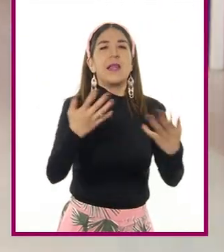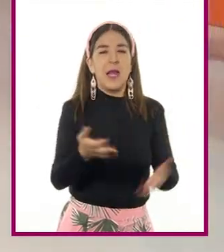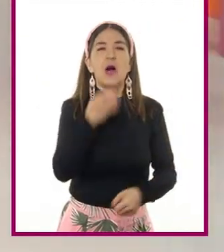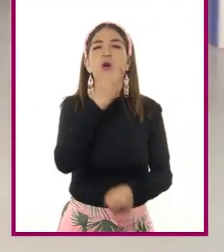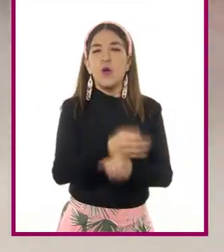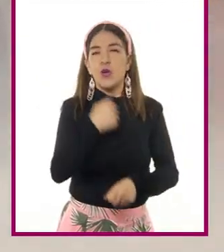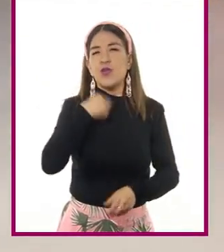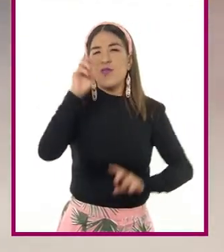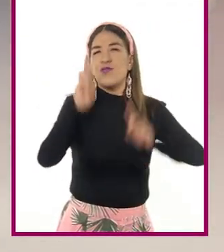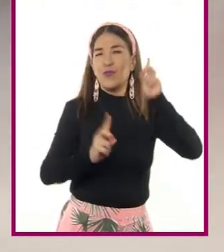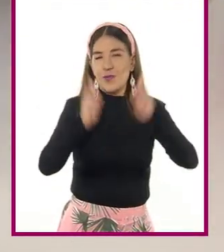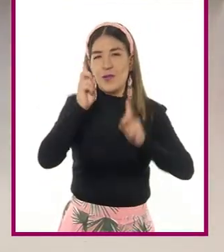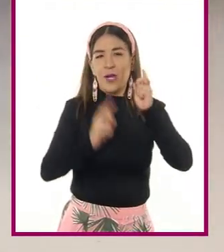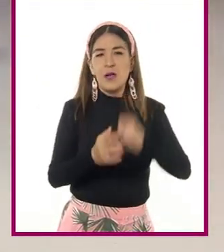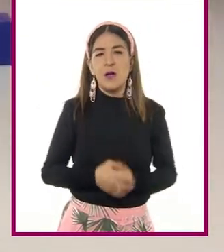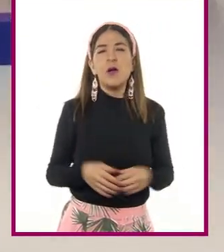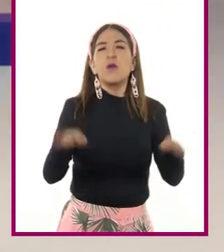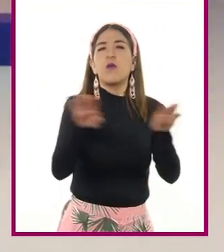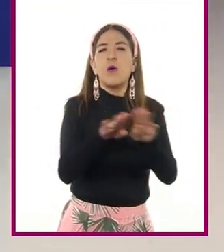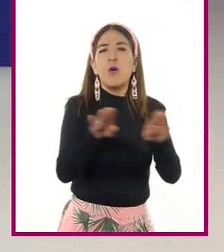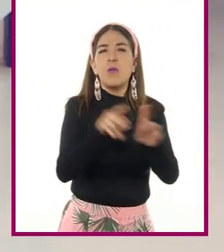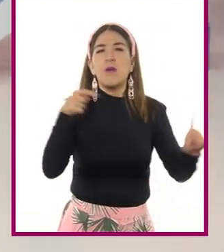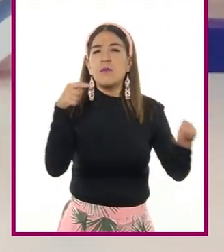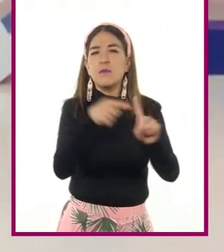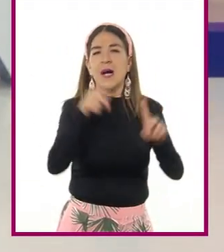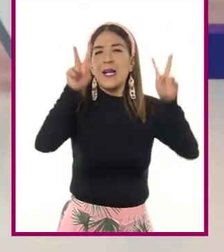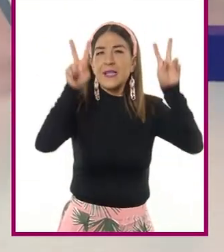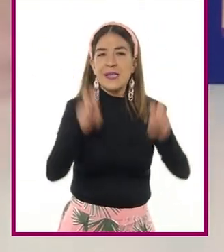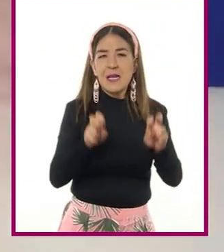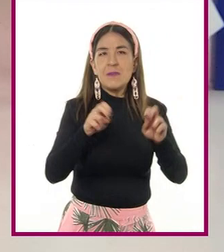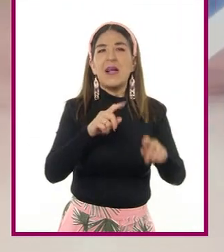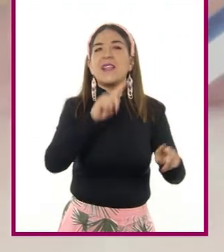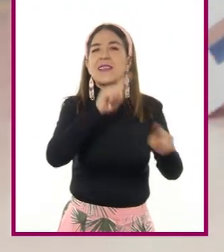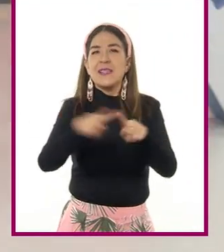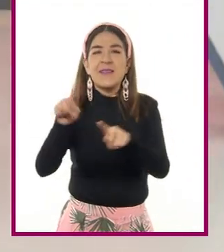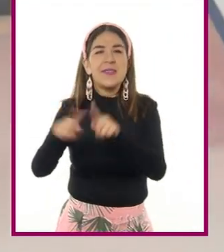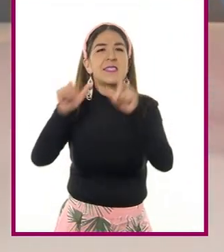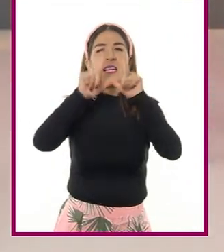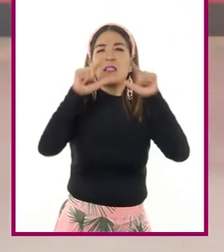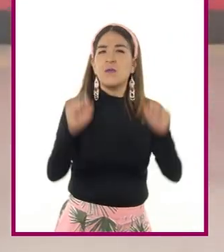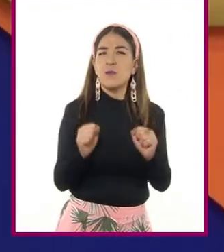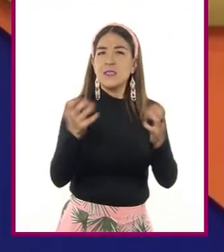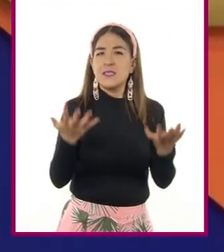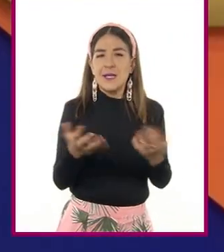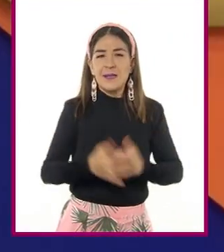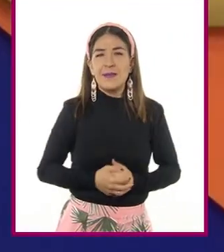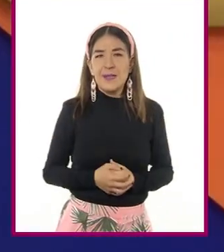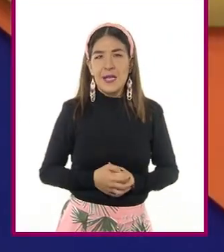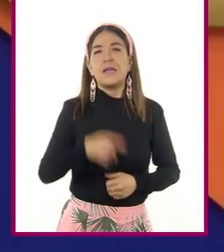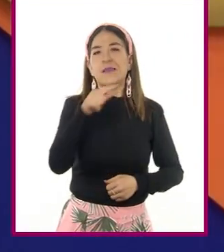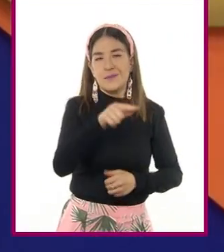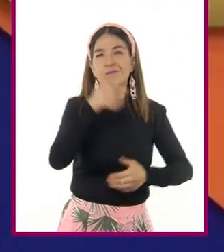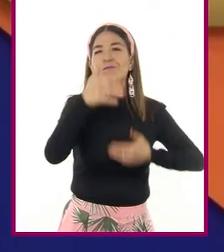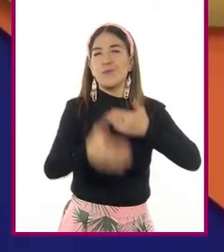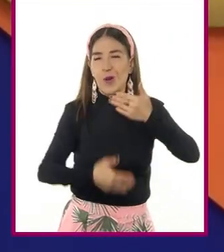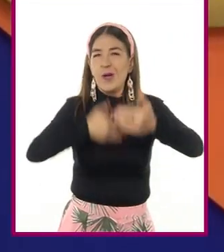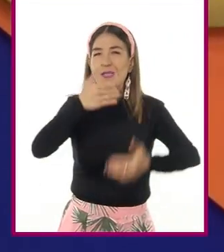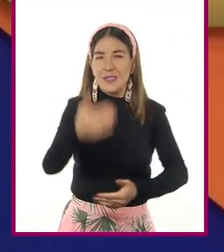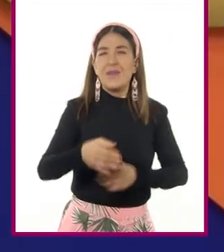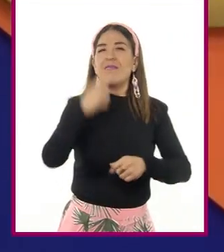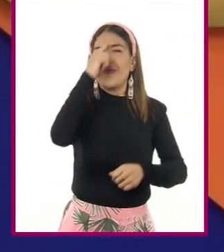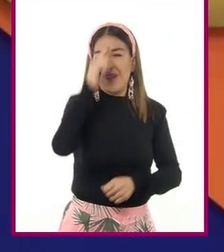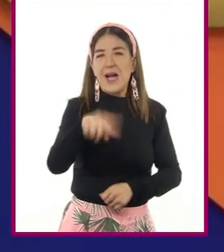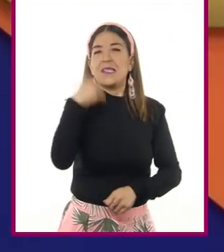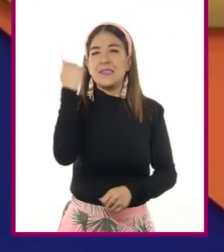mi duda es, ¿cómo las enfocamos al tema de diversidad lingüística? Es un proceso sencillo y